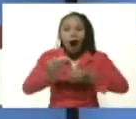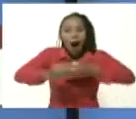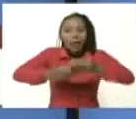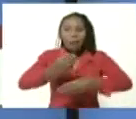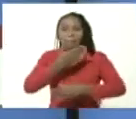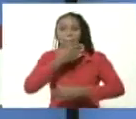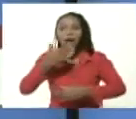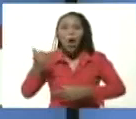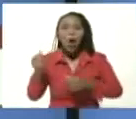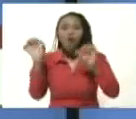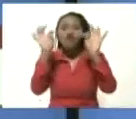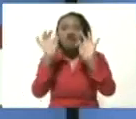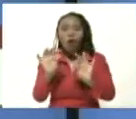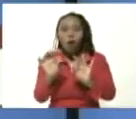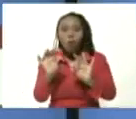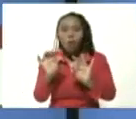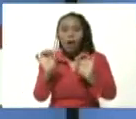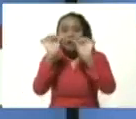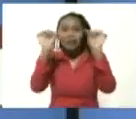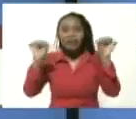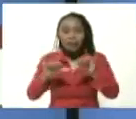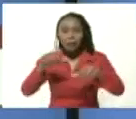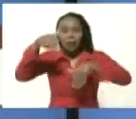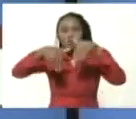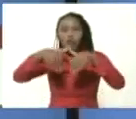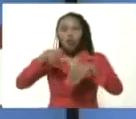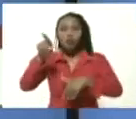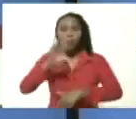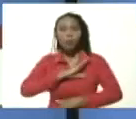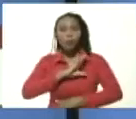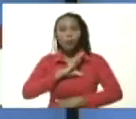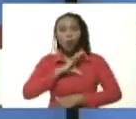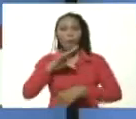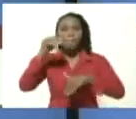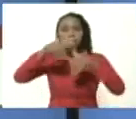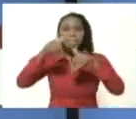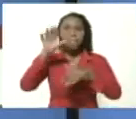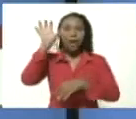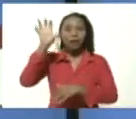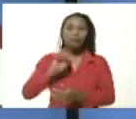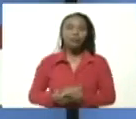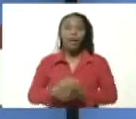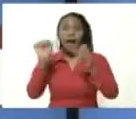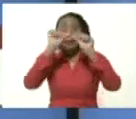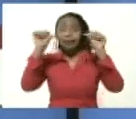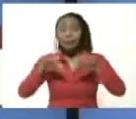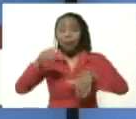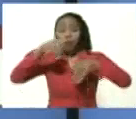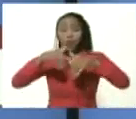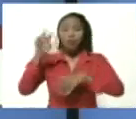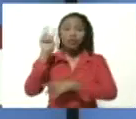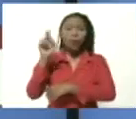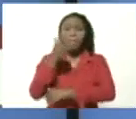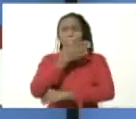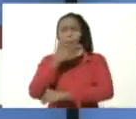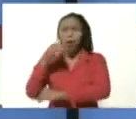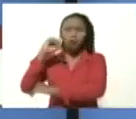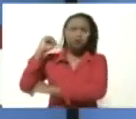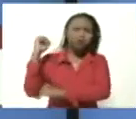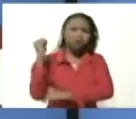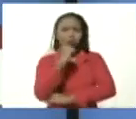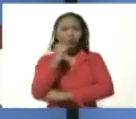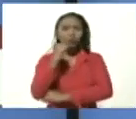su sistema, el sistema electoral de sus países. El sistema electoral venezolano es el mejor